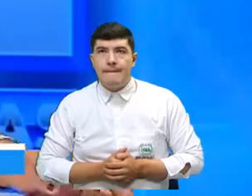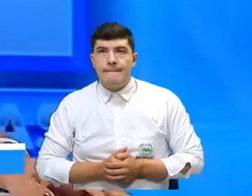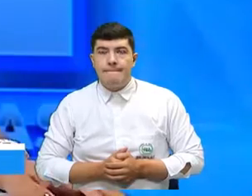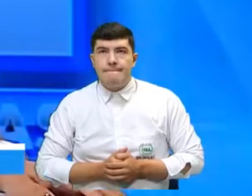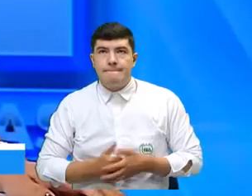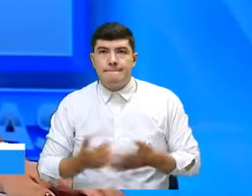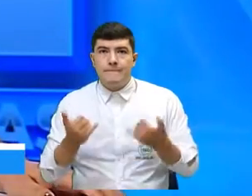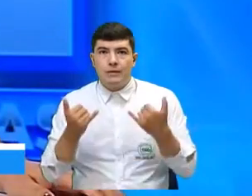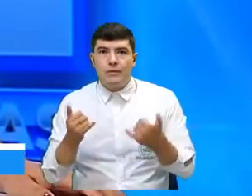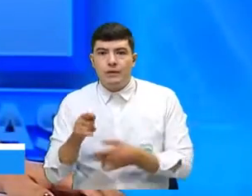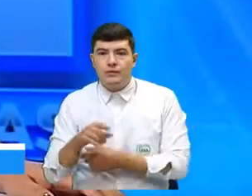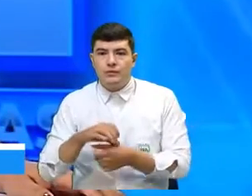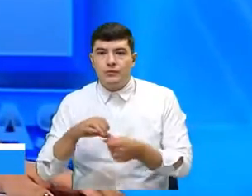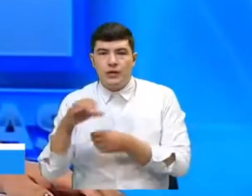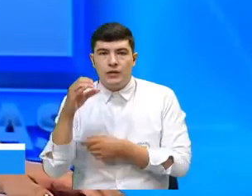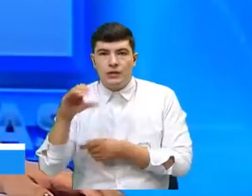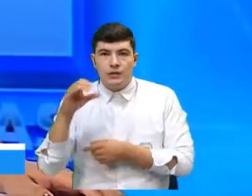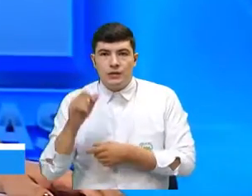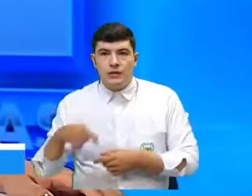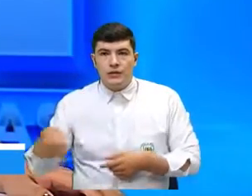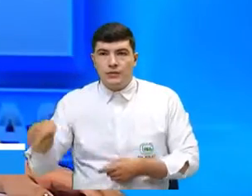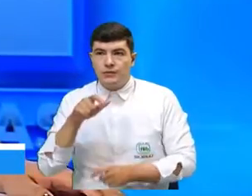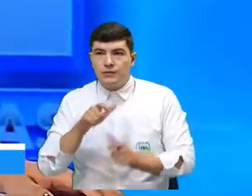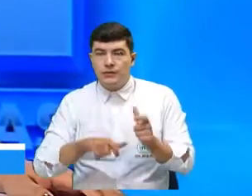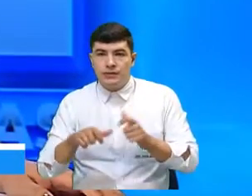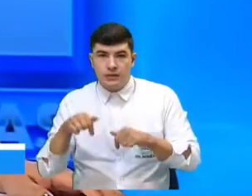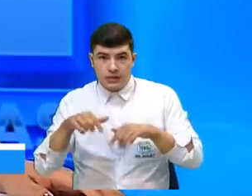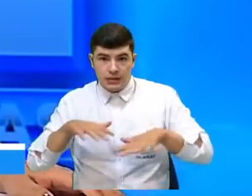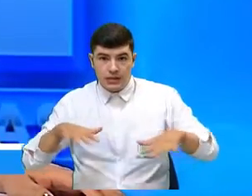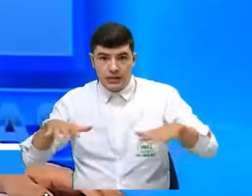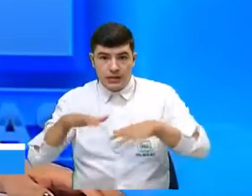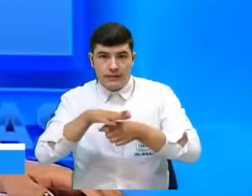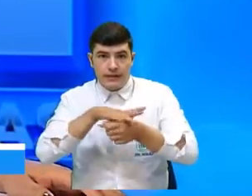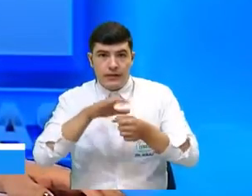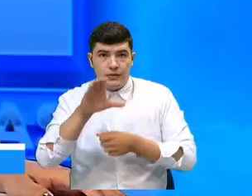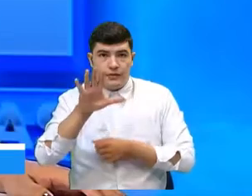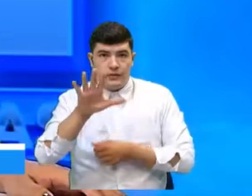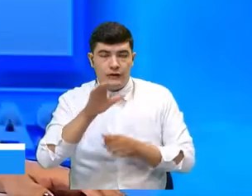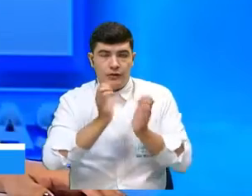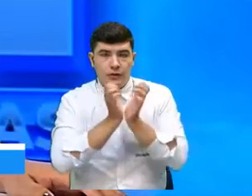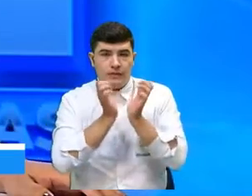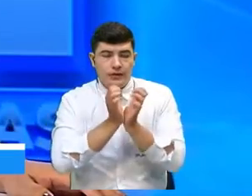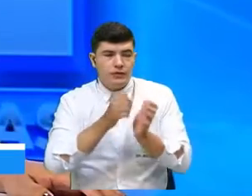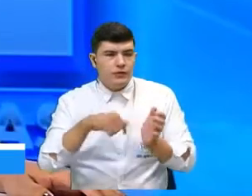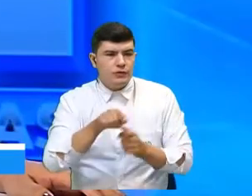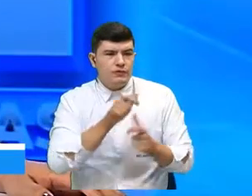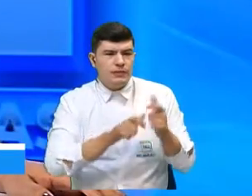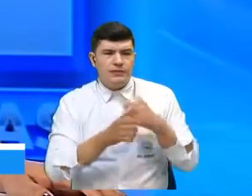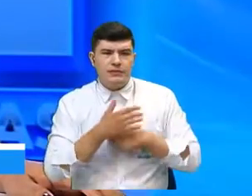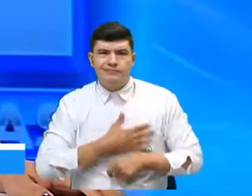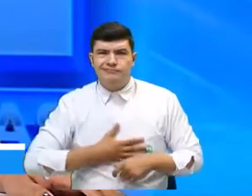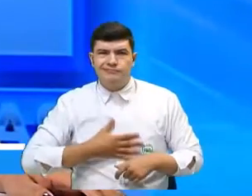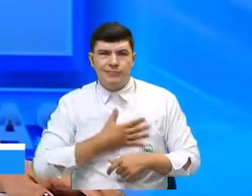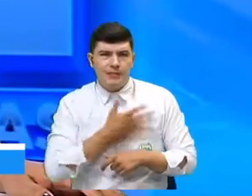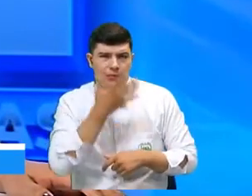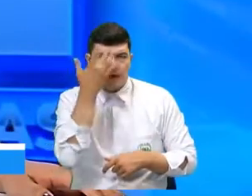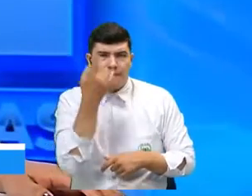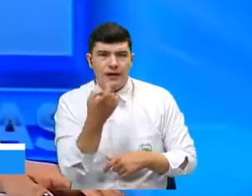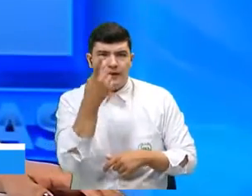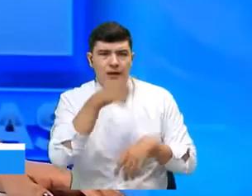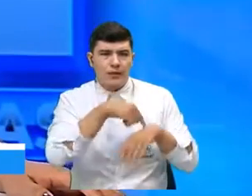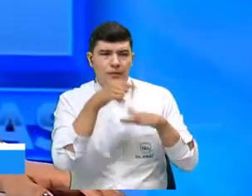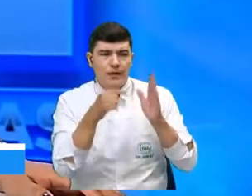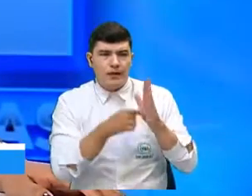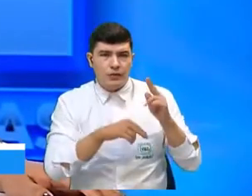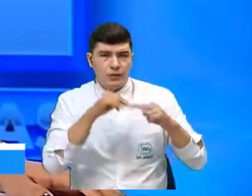mientras tanto en cúcuta a los habitantes del sector 5 de mayo salen conformes con los trabajos que quedaron sin terminar de la red de alcantarillado